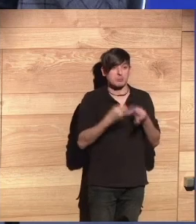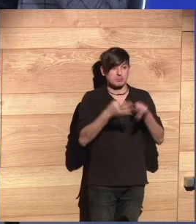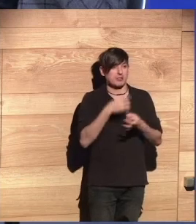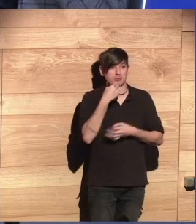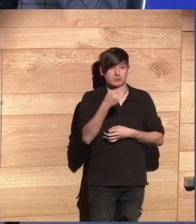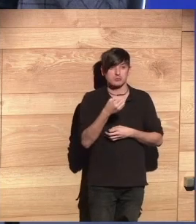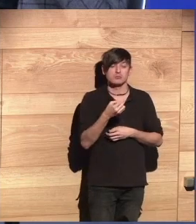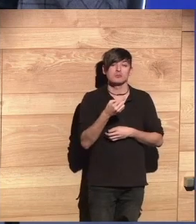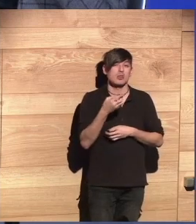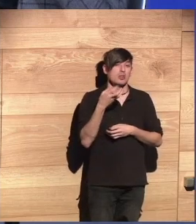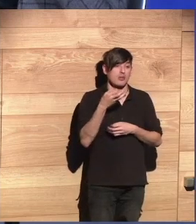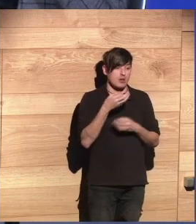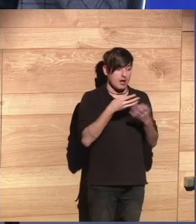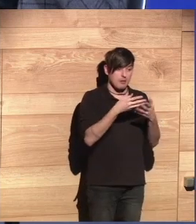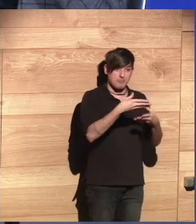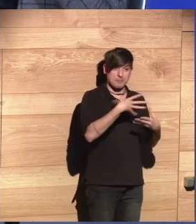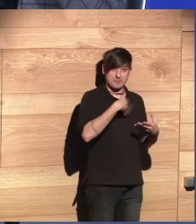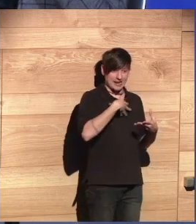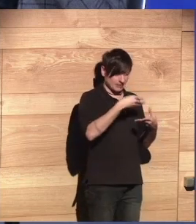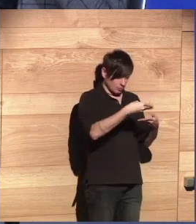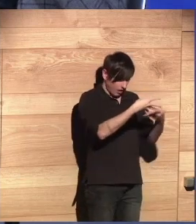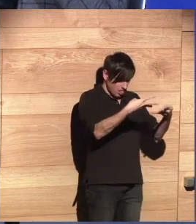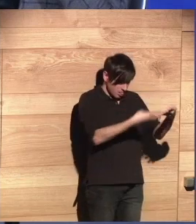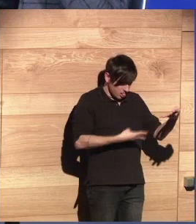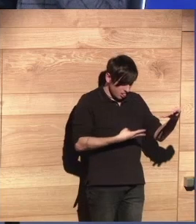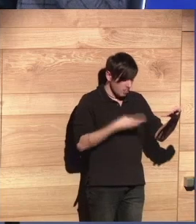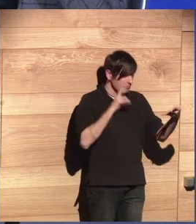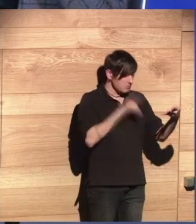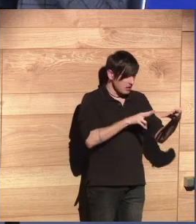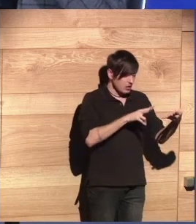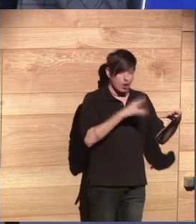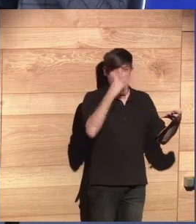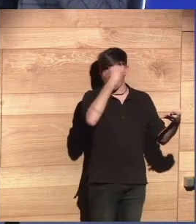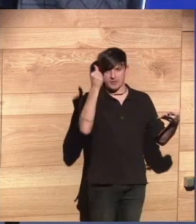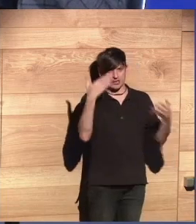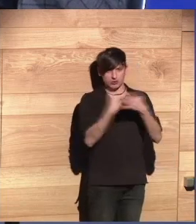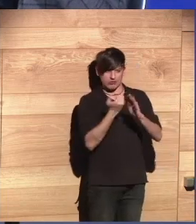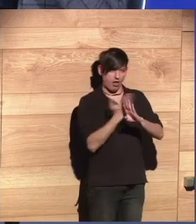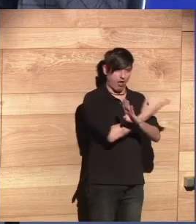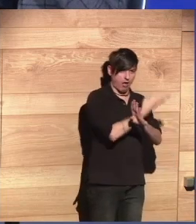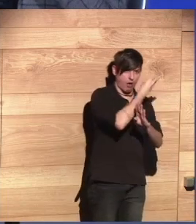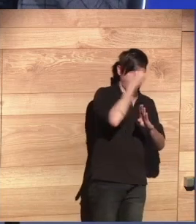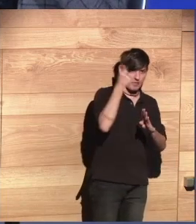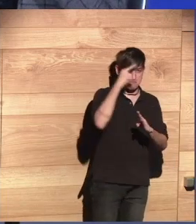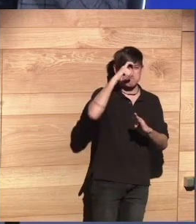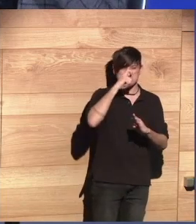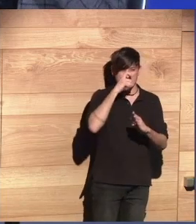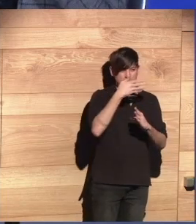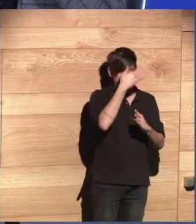decías, hay que ir a la partitura, olvidarse de todo lo que uno tenga en la medida de lo posible en la